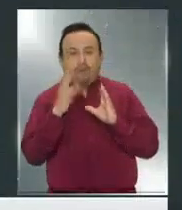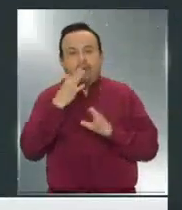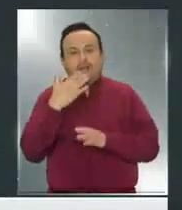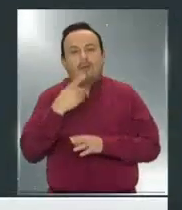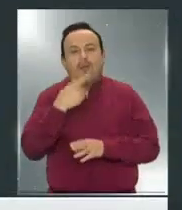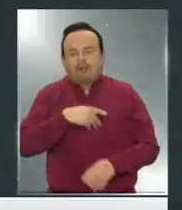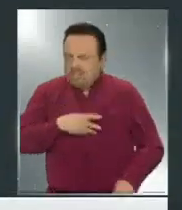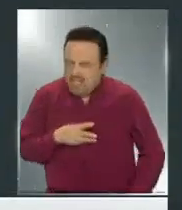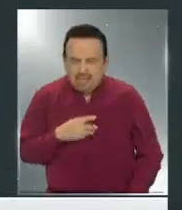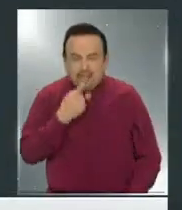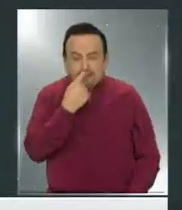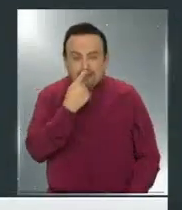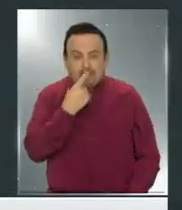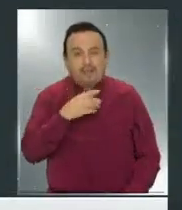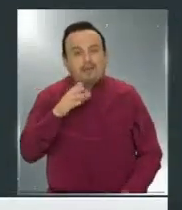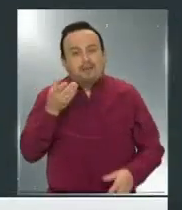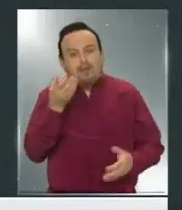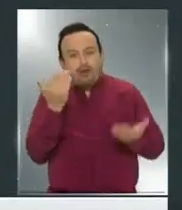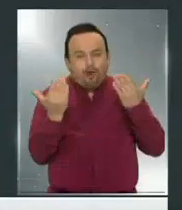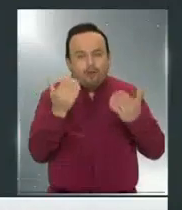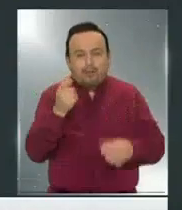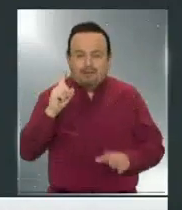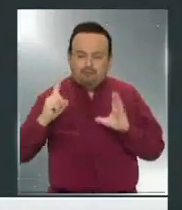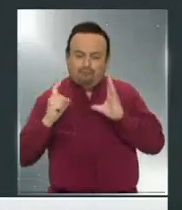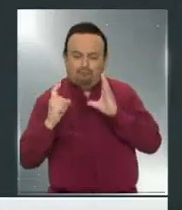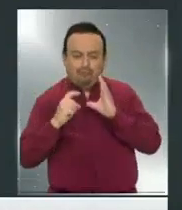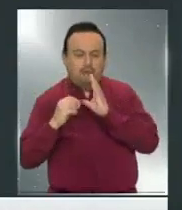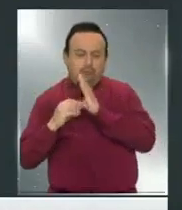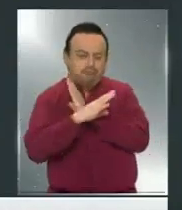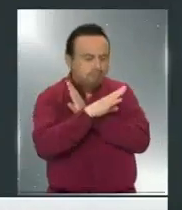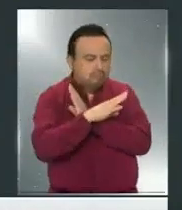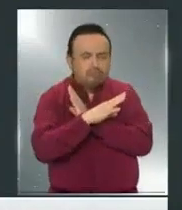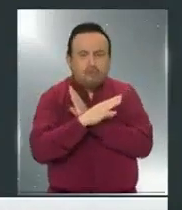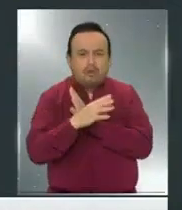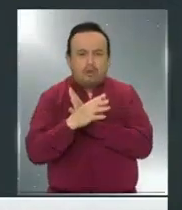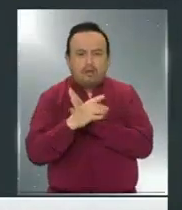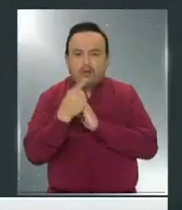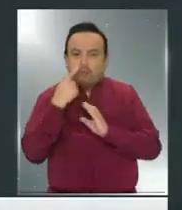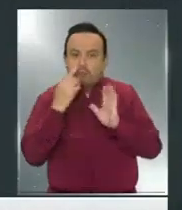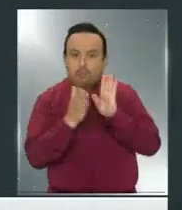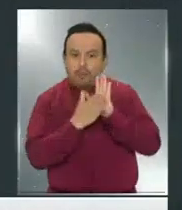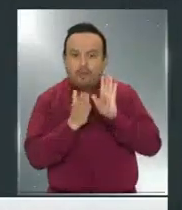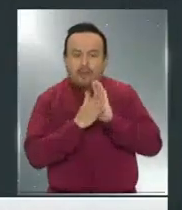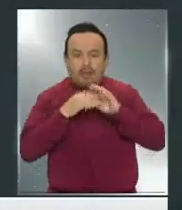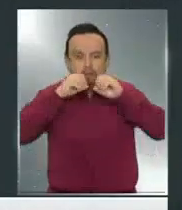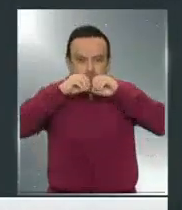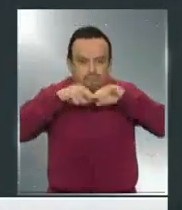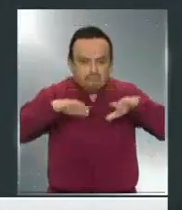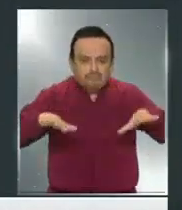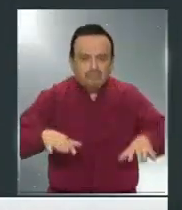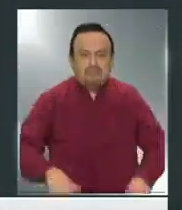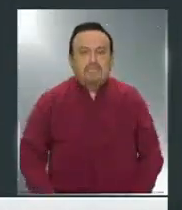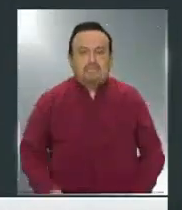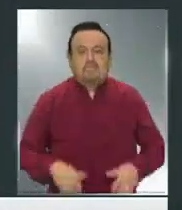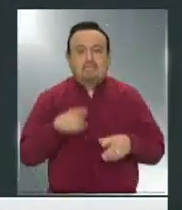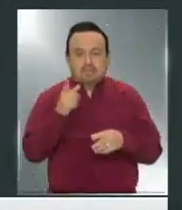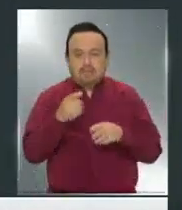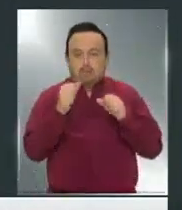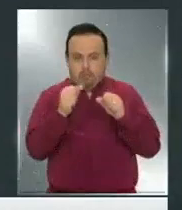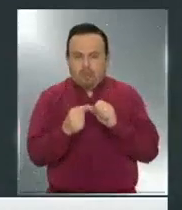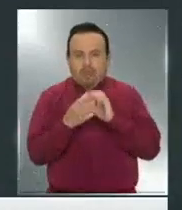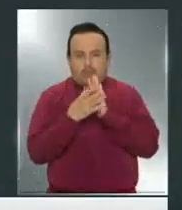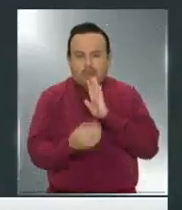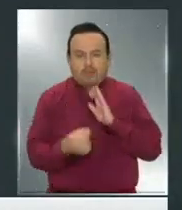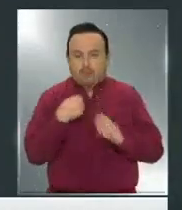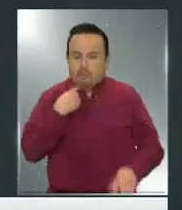es menos que un estornudo. Pasa para este lado. La prueba se hizo viral y es posible replicarla en casa. Así